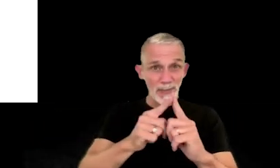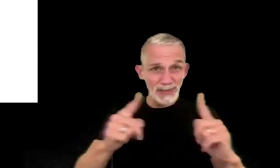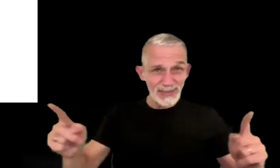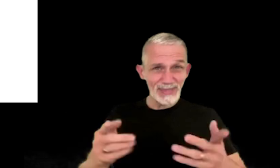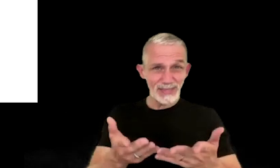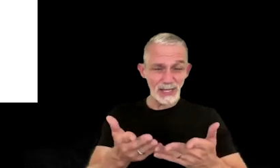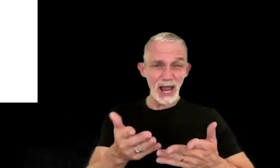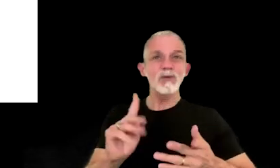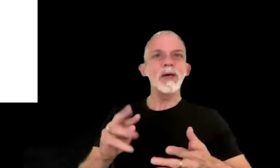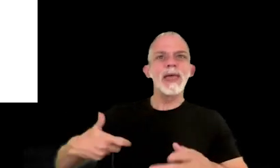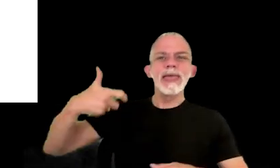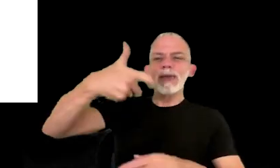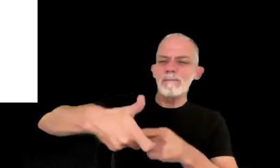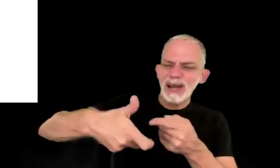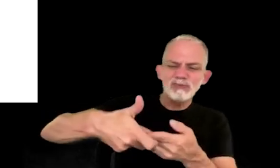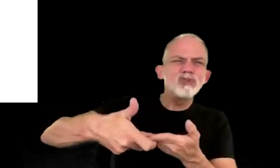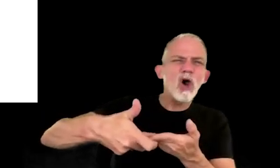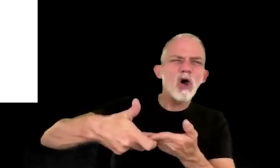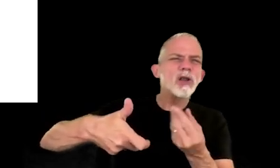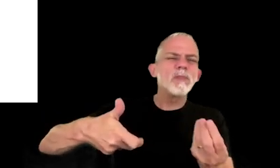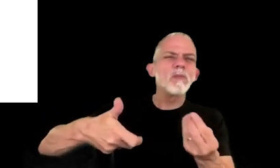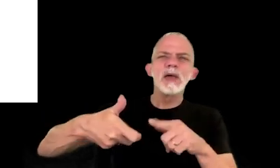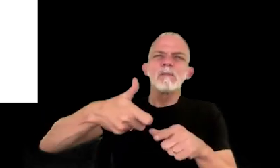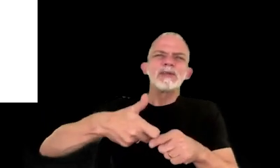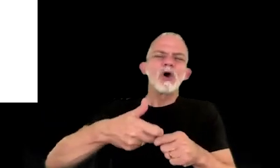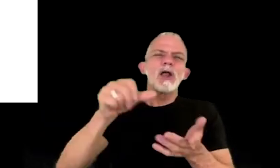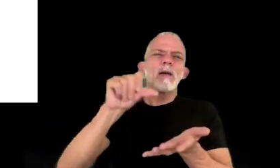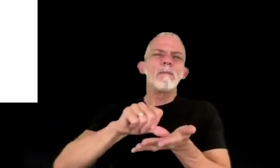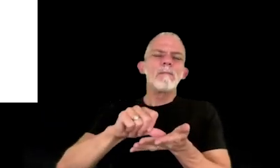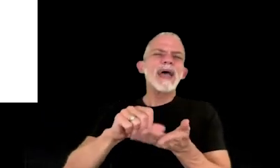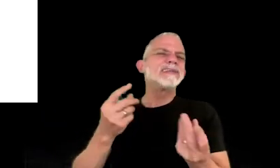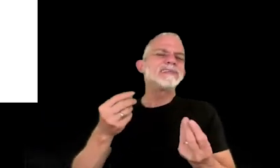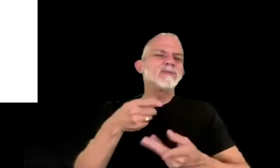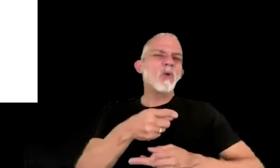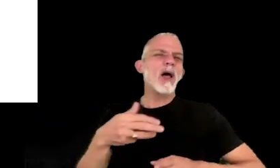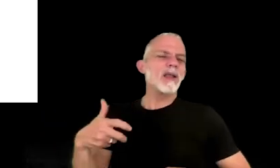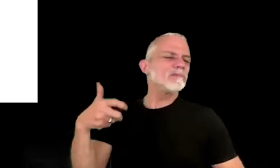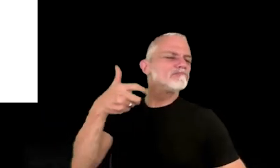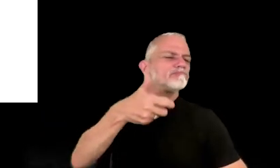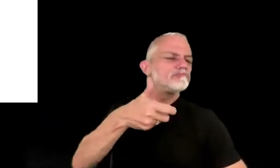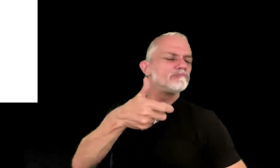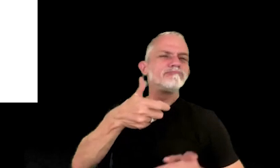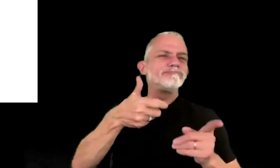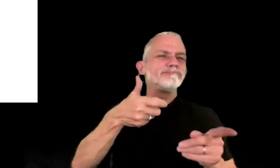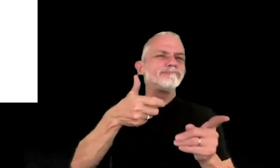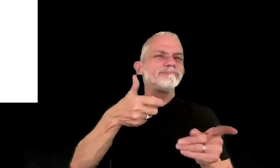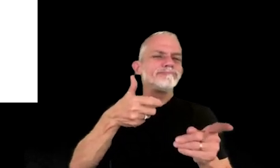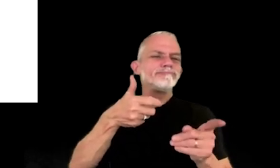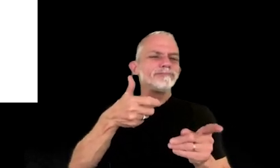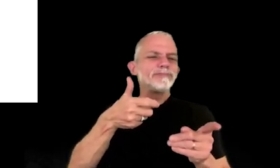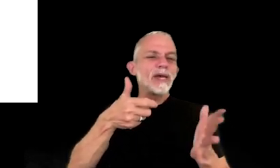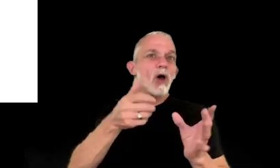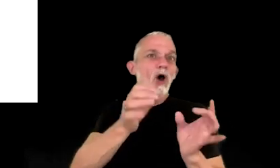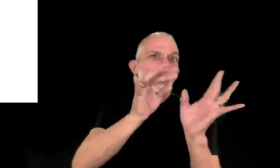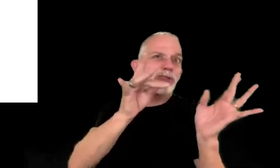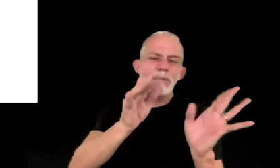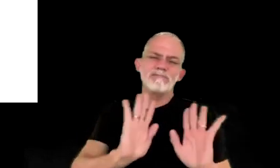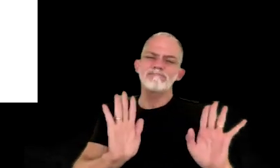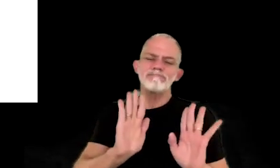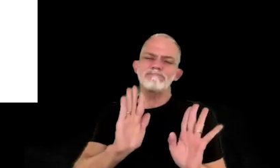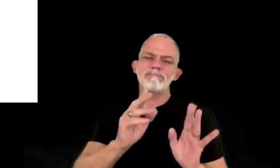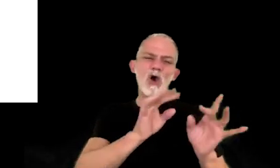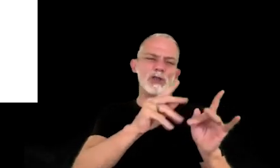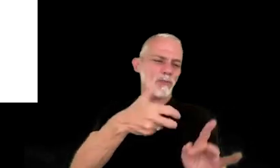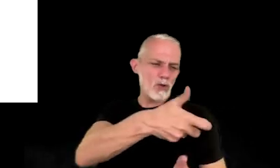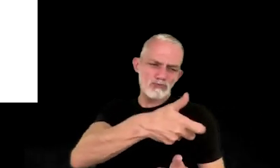cuando invierte, que no invierta en países o en entidades que contaminen o